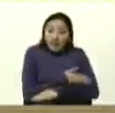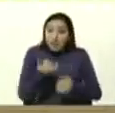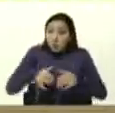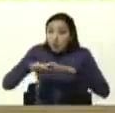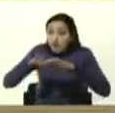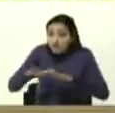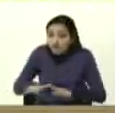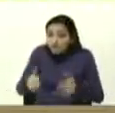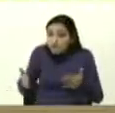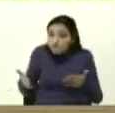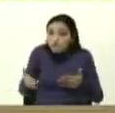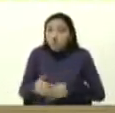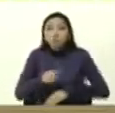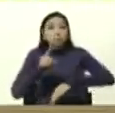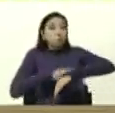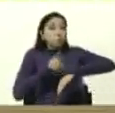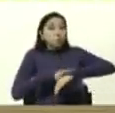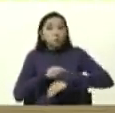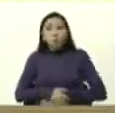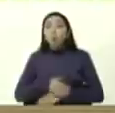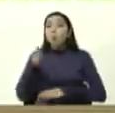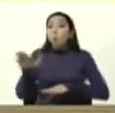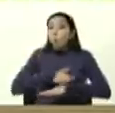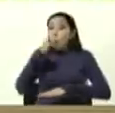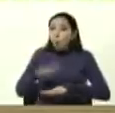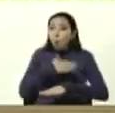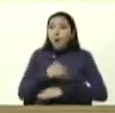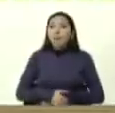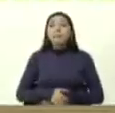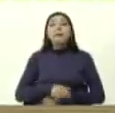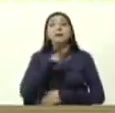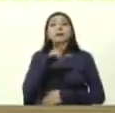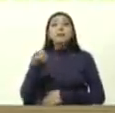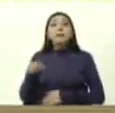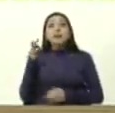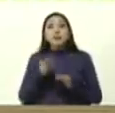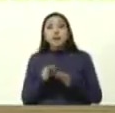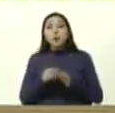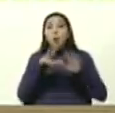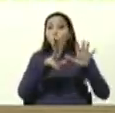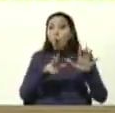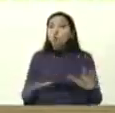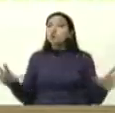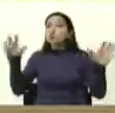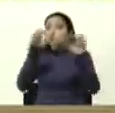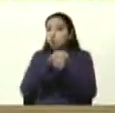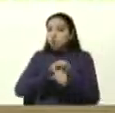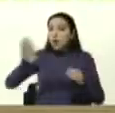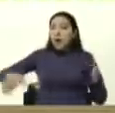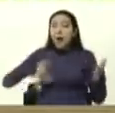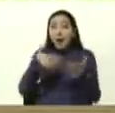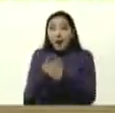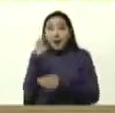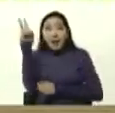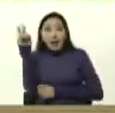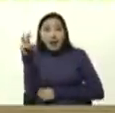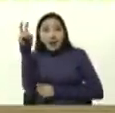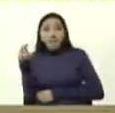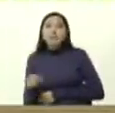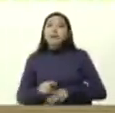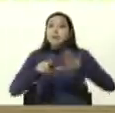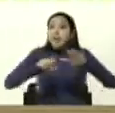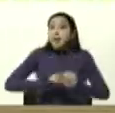entre el jueves 30 de septiembre a las 8 de la noche y el viernes 1 de octubre a las 6 de la